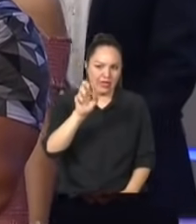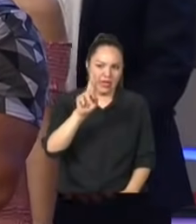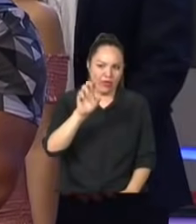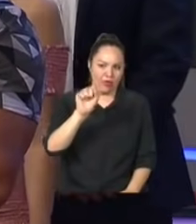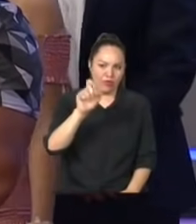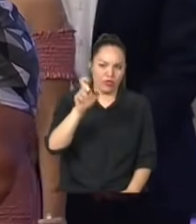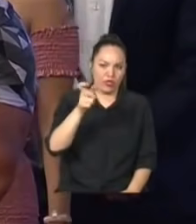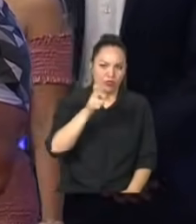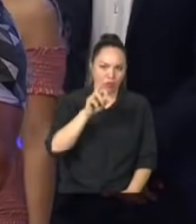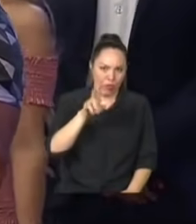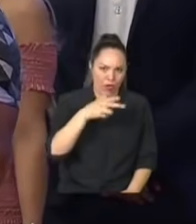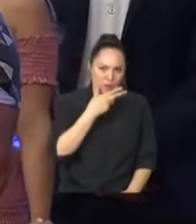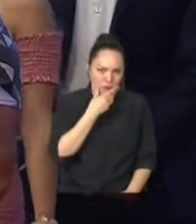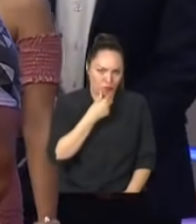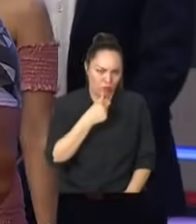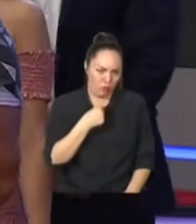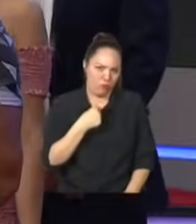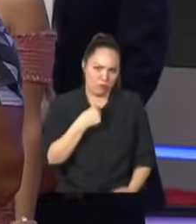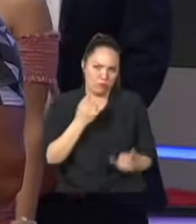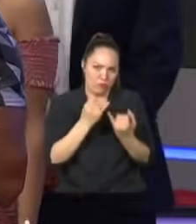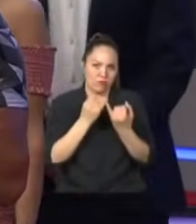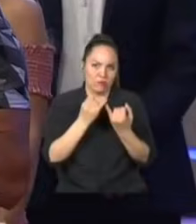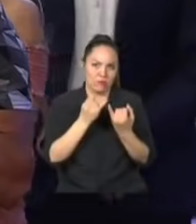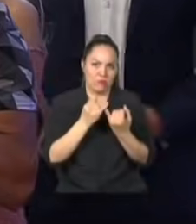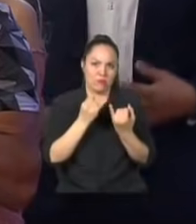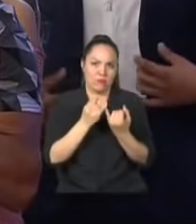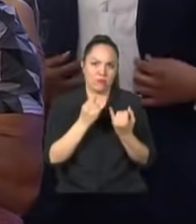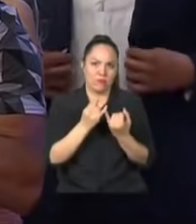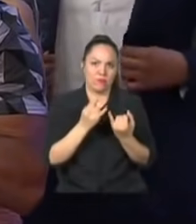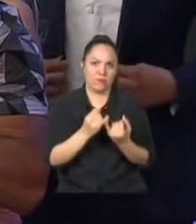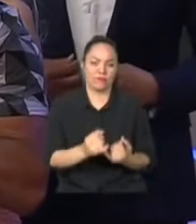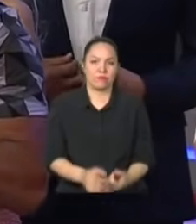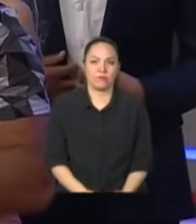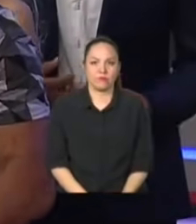Okay. ¿Y soy hombre? Sí, soy hombre. Suponiendo sin conceder.